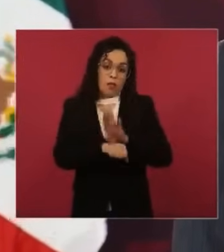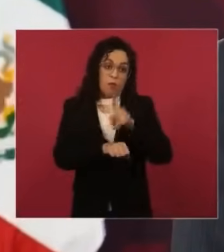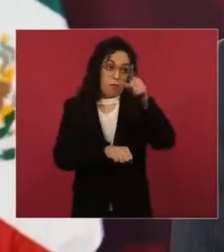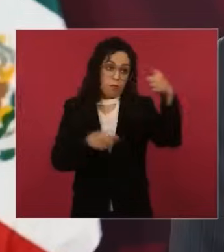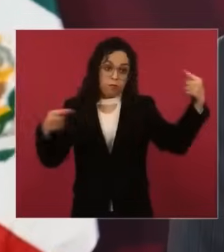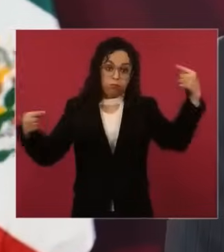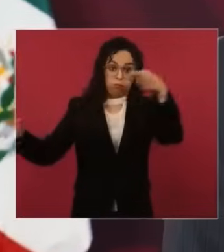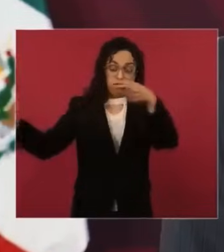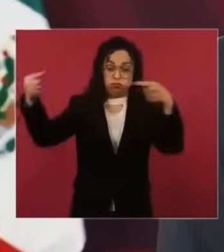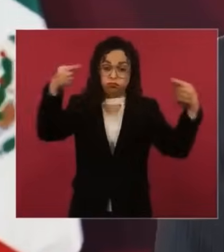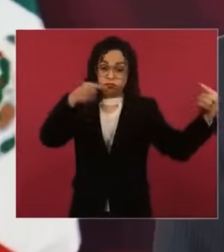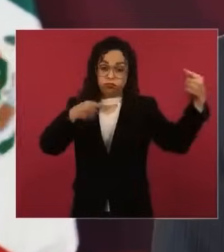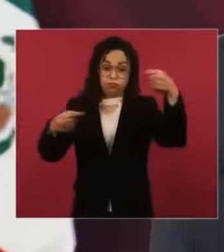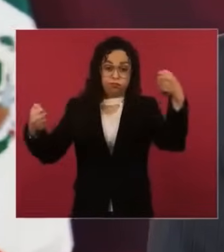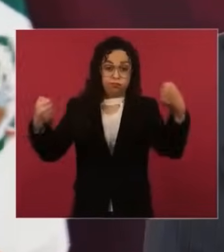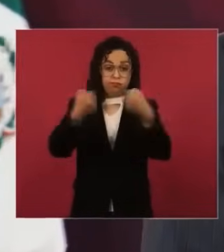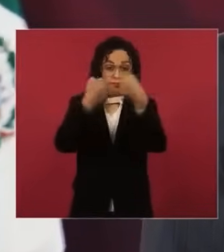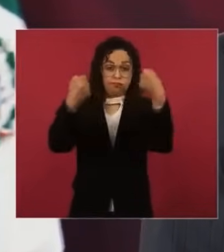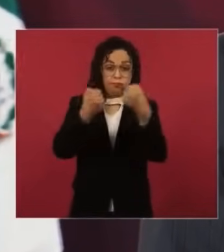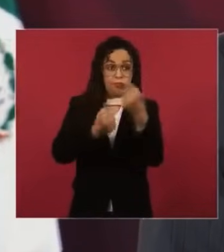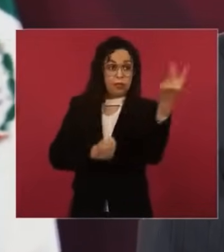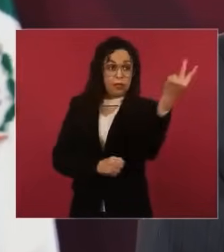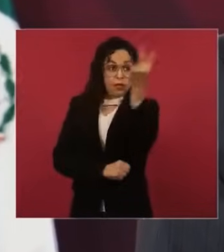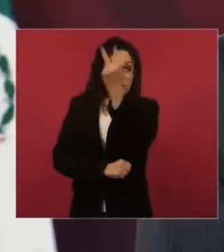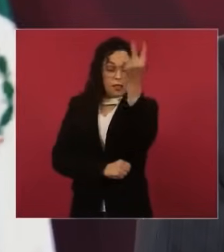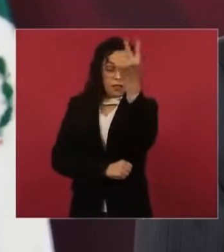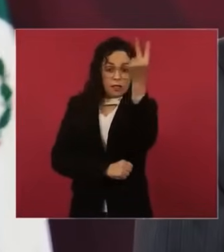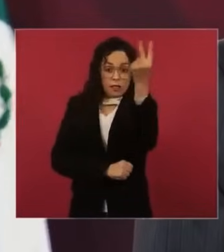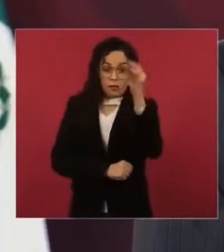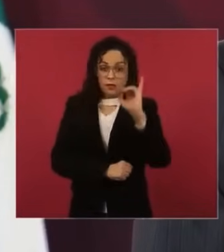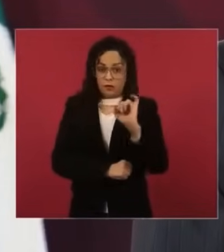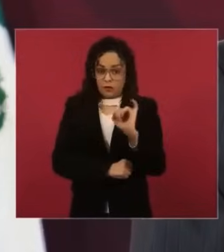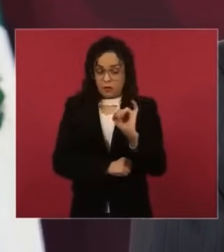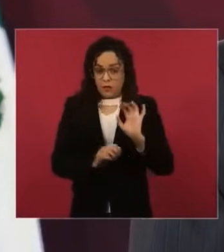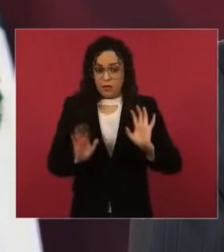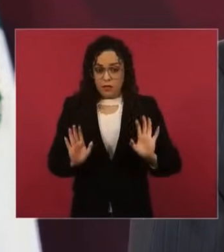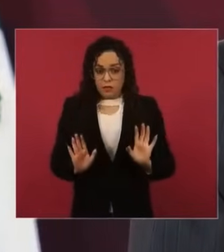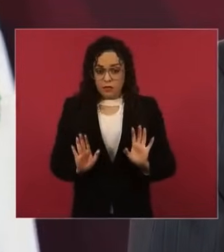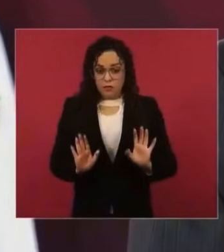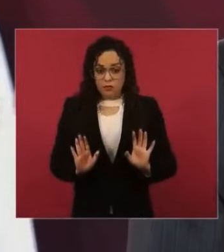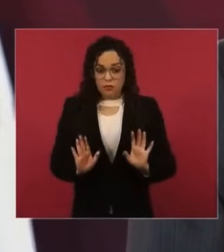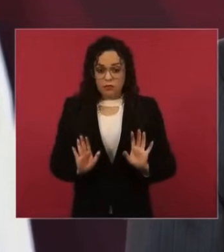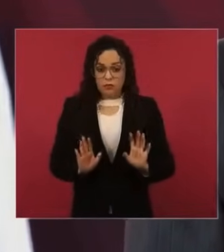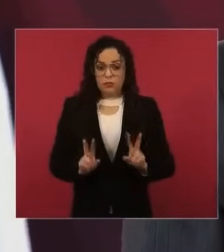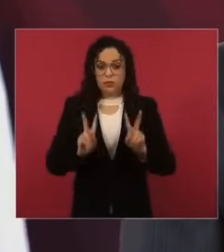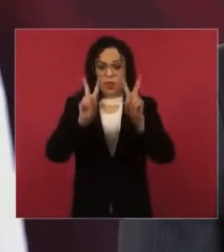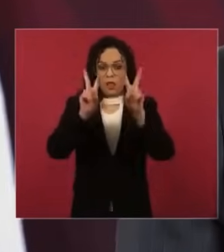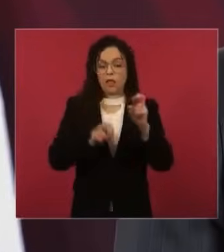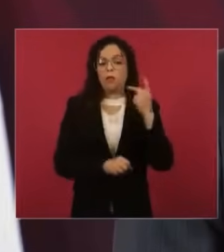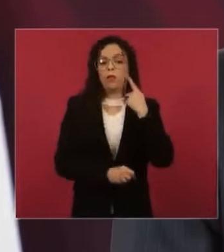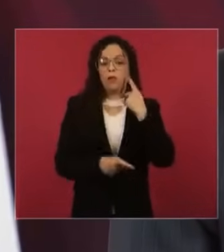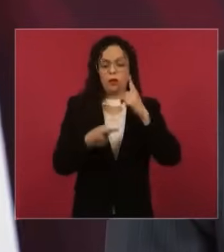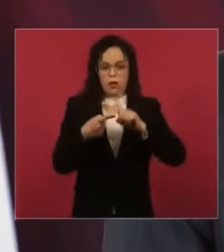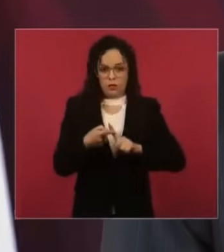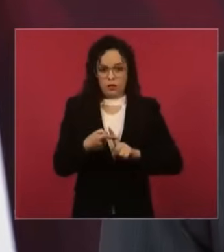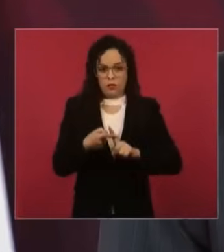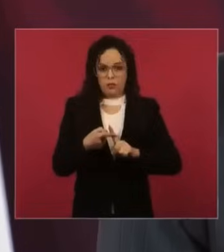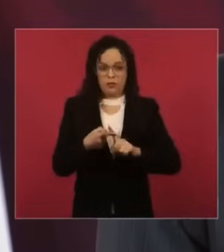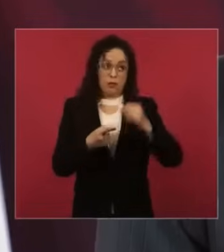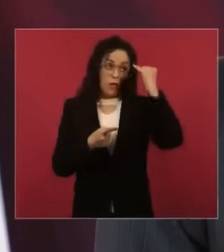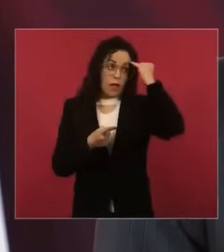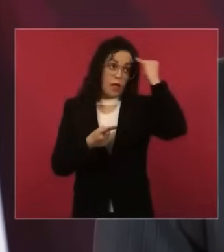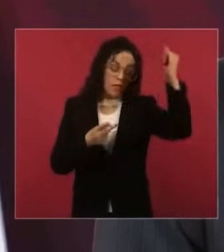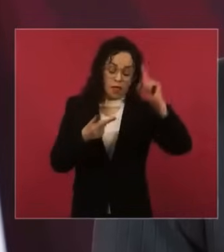Latinoamérica, si él hubiera sabido que si le hubiera llegado el parte de que un